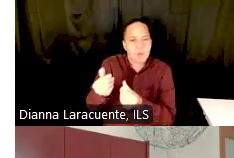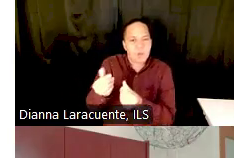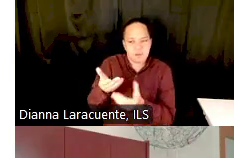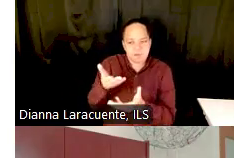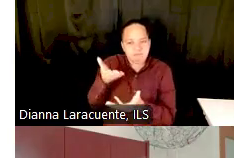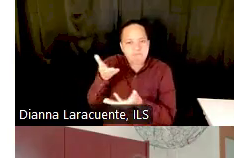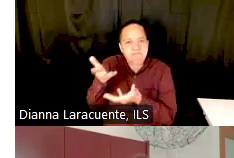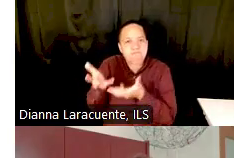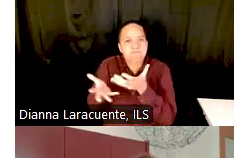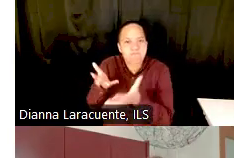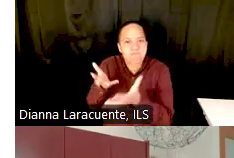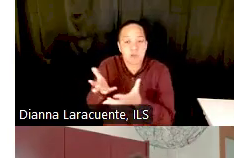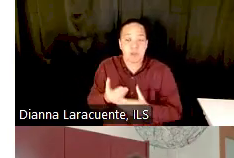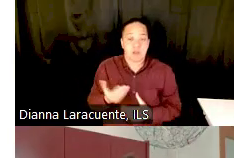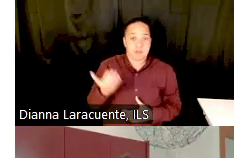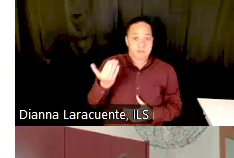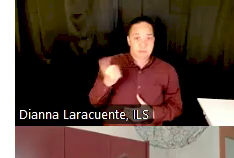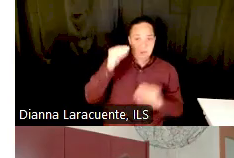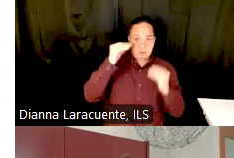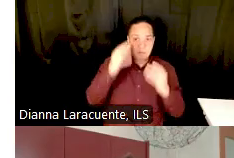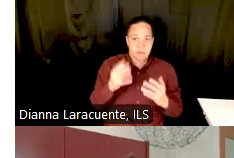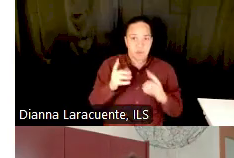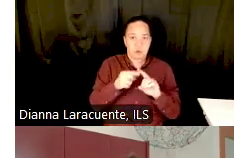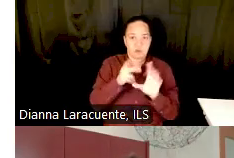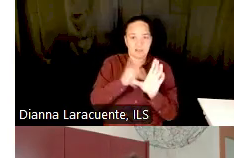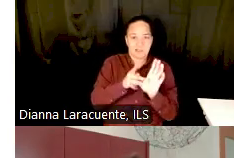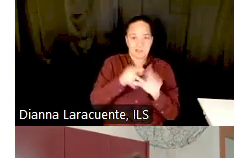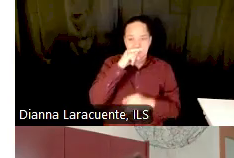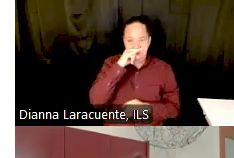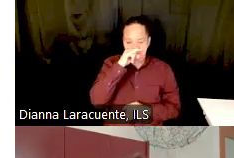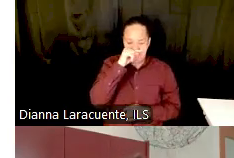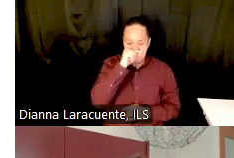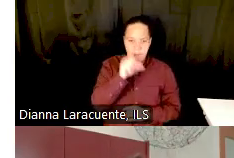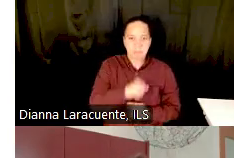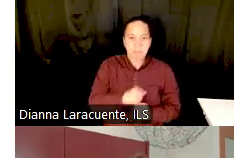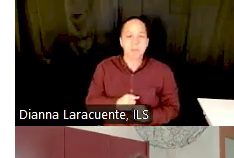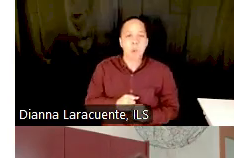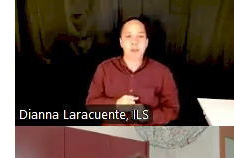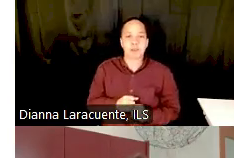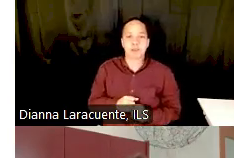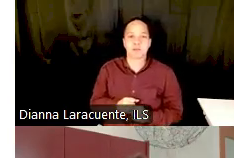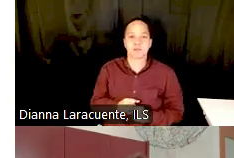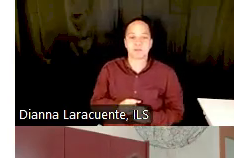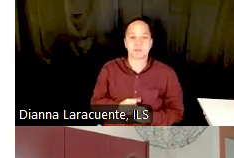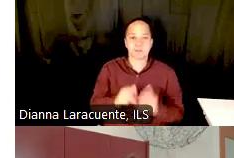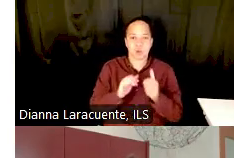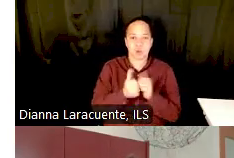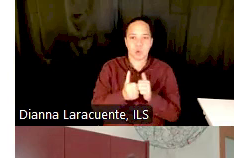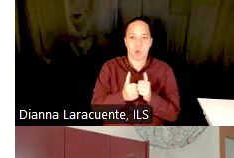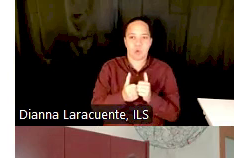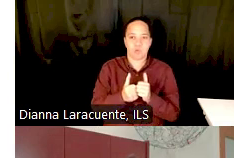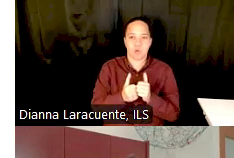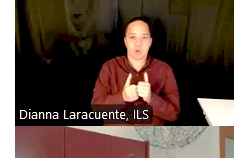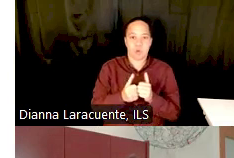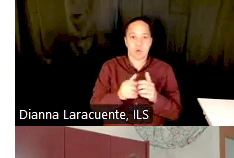tema. Yo tenía una maestra que decía que cuando hablamos de psiquiatría de niños, una intervención es como un elefante